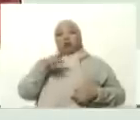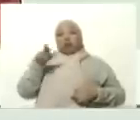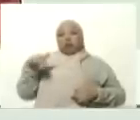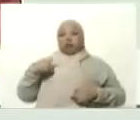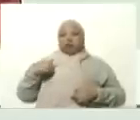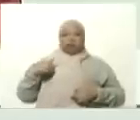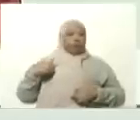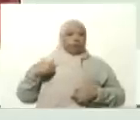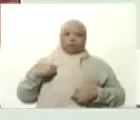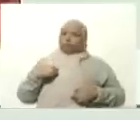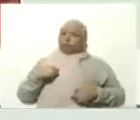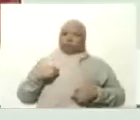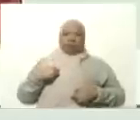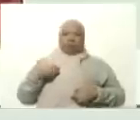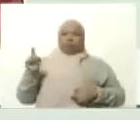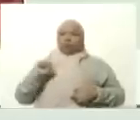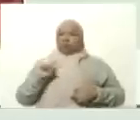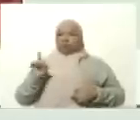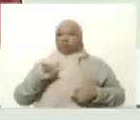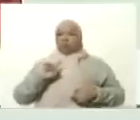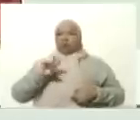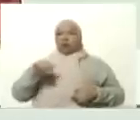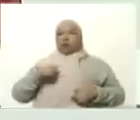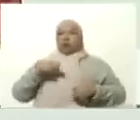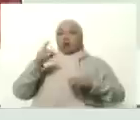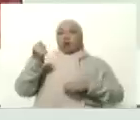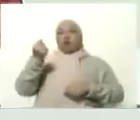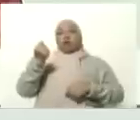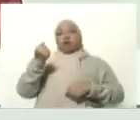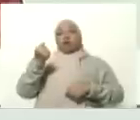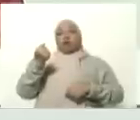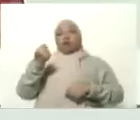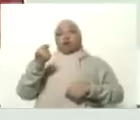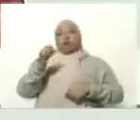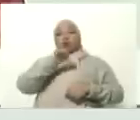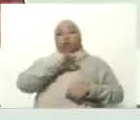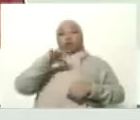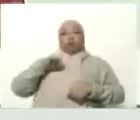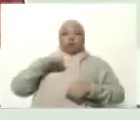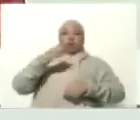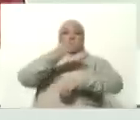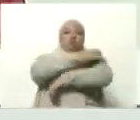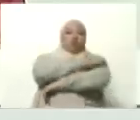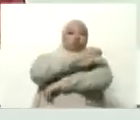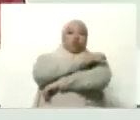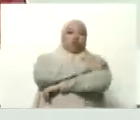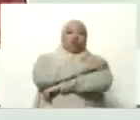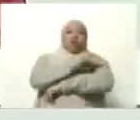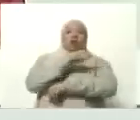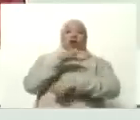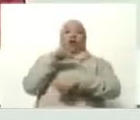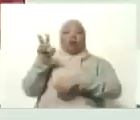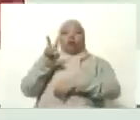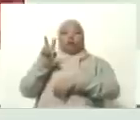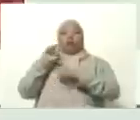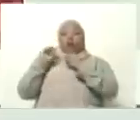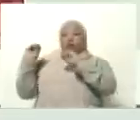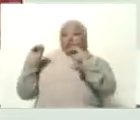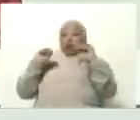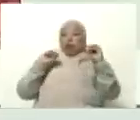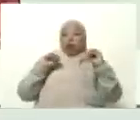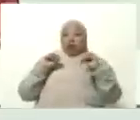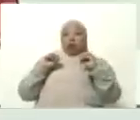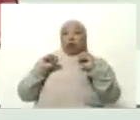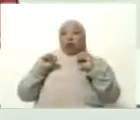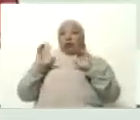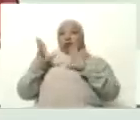Nosotros. No, esta plata está así por la solicitud de la derecha venezolana. La pelota está en el campo de ellos,